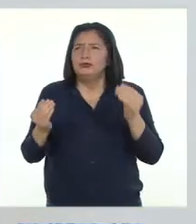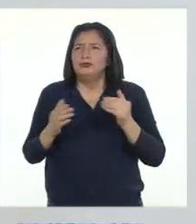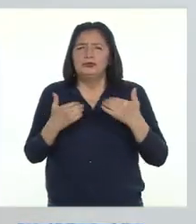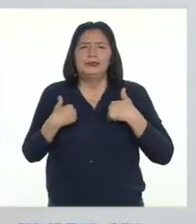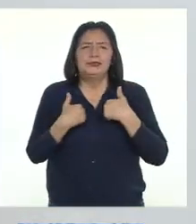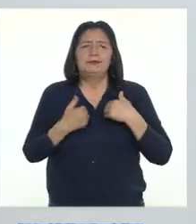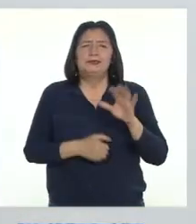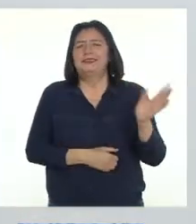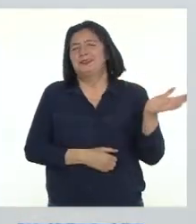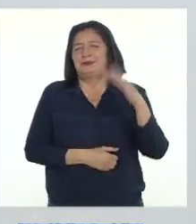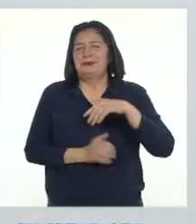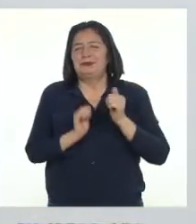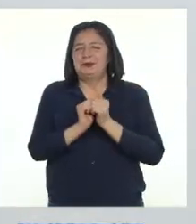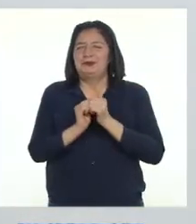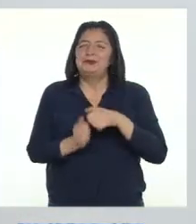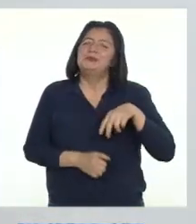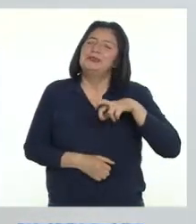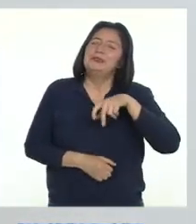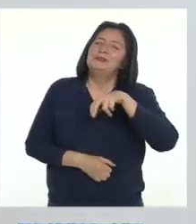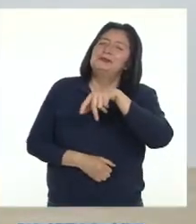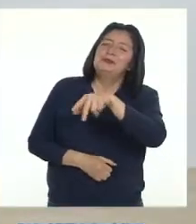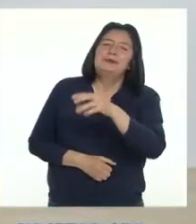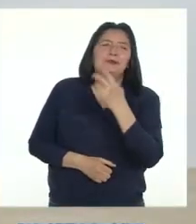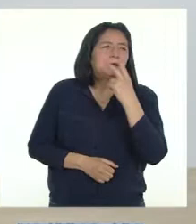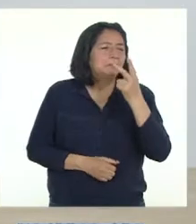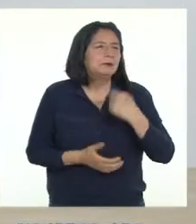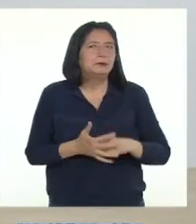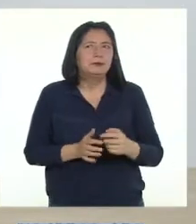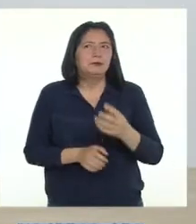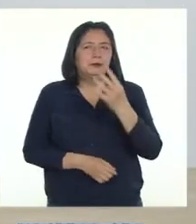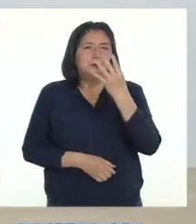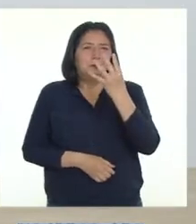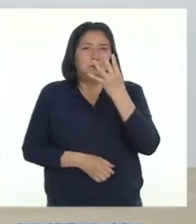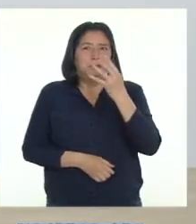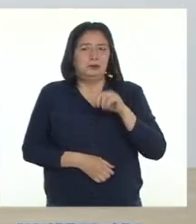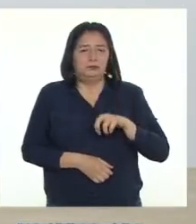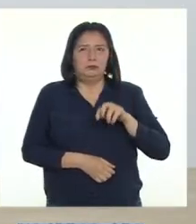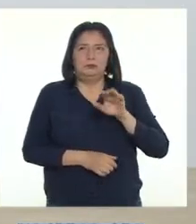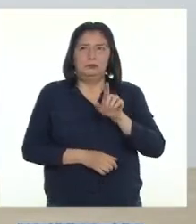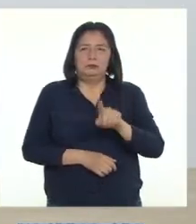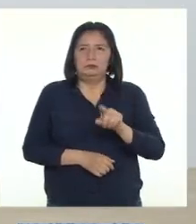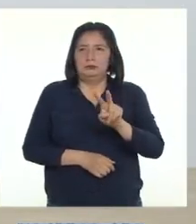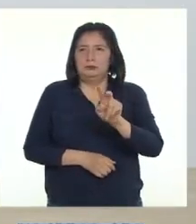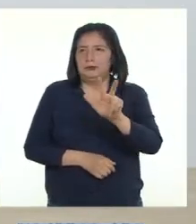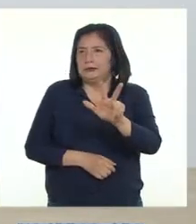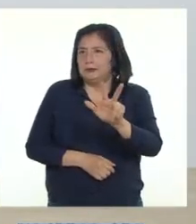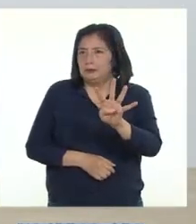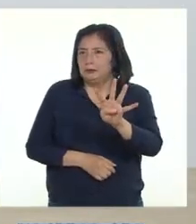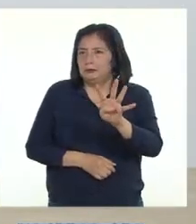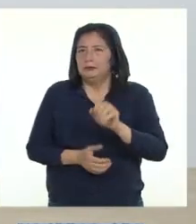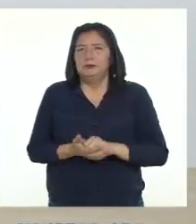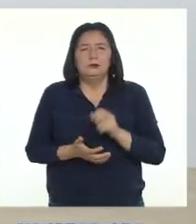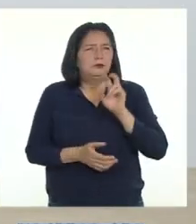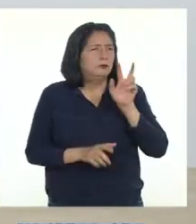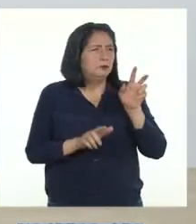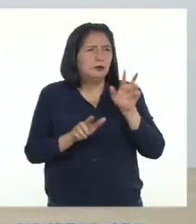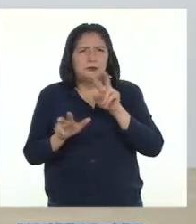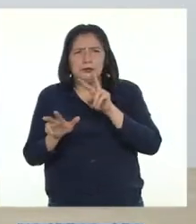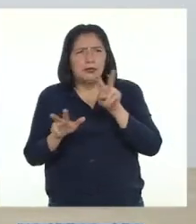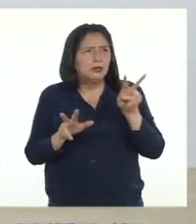que acompáñenme para hacer este pequeño recorrido. Vamos a dar 4 pasos hacia allá y hago 1, 2, 3, 4 y